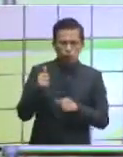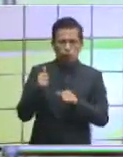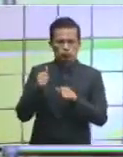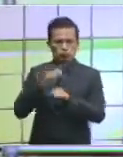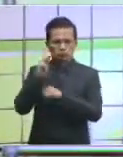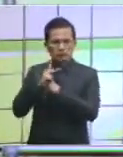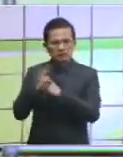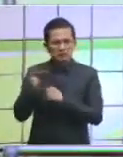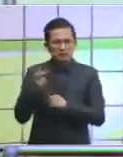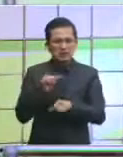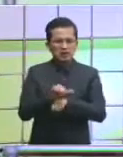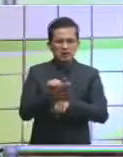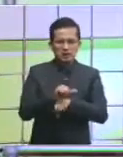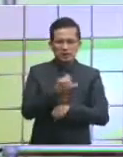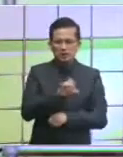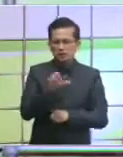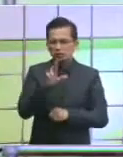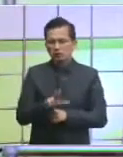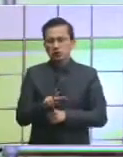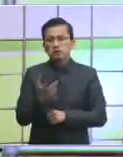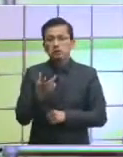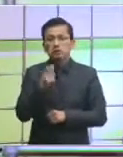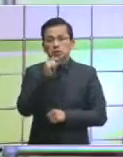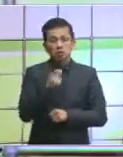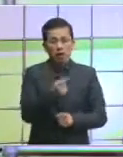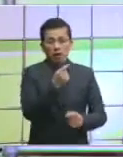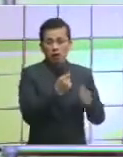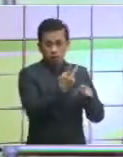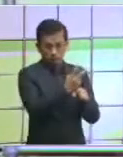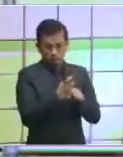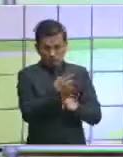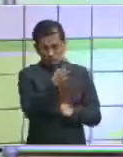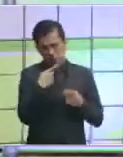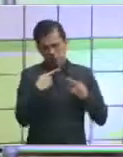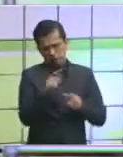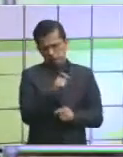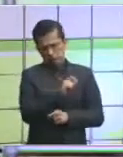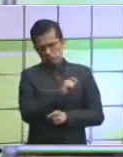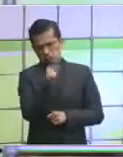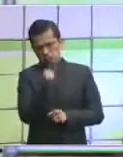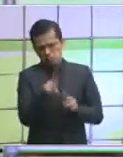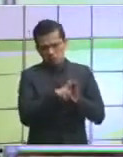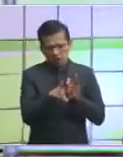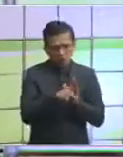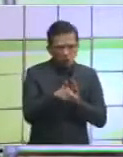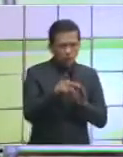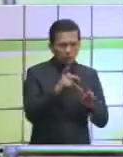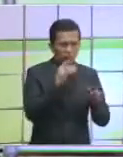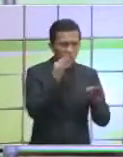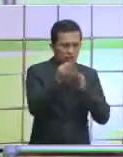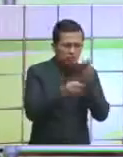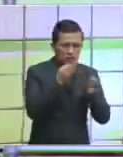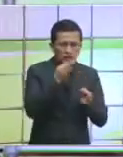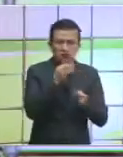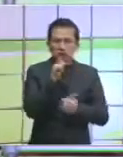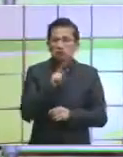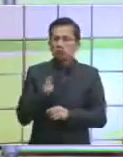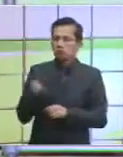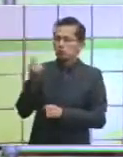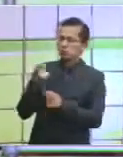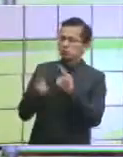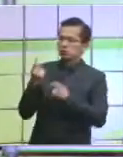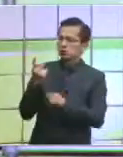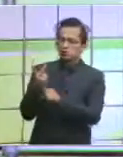en el ejercicio periodístico también personas de la academia y aquí creo que lo que nos